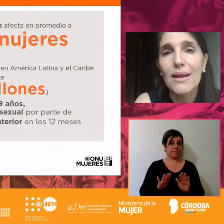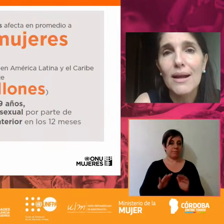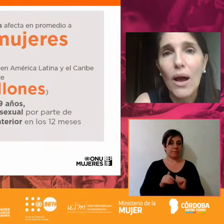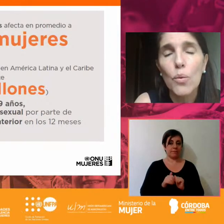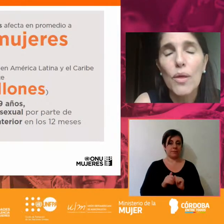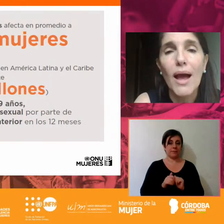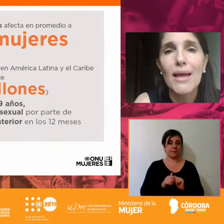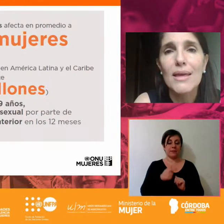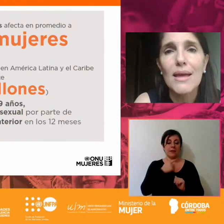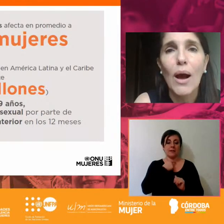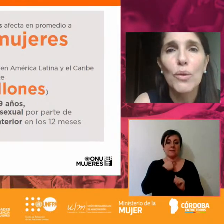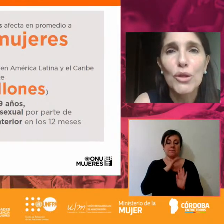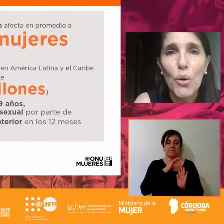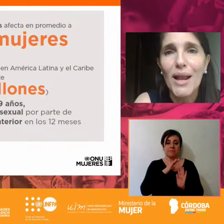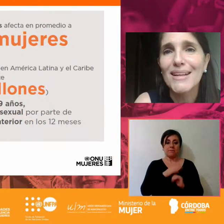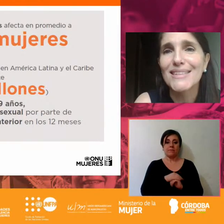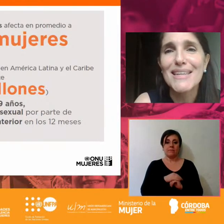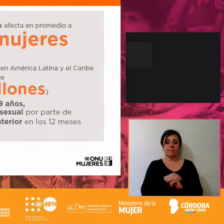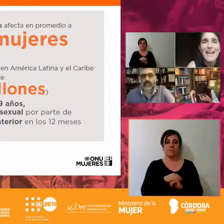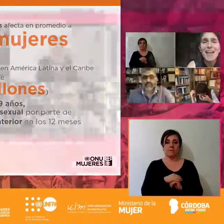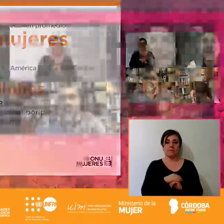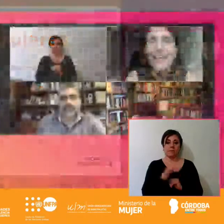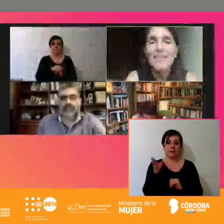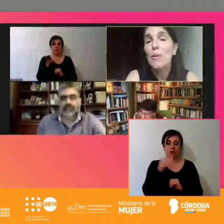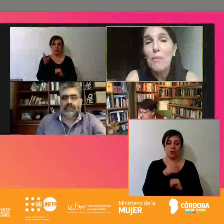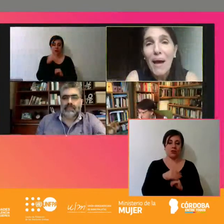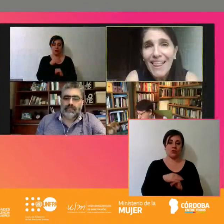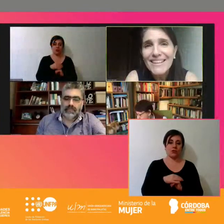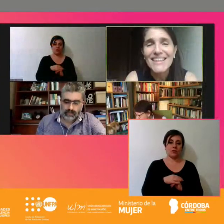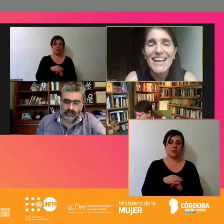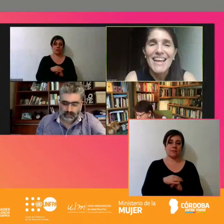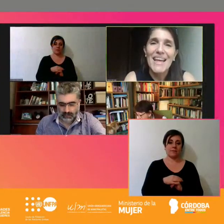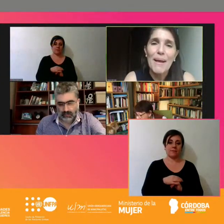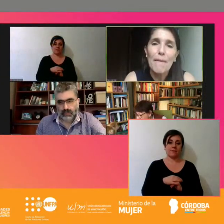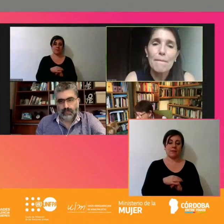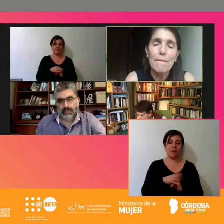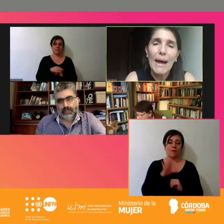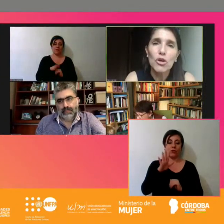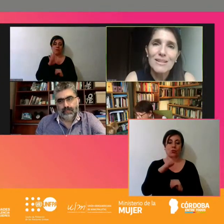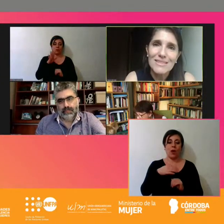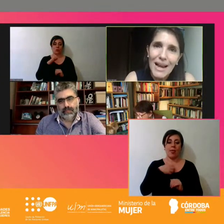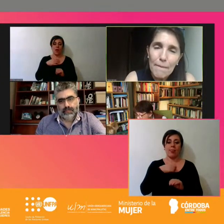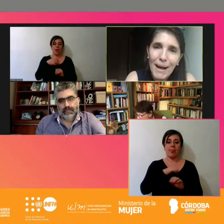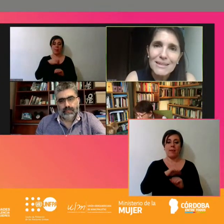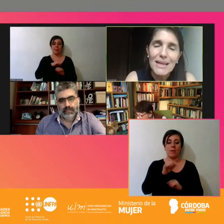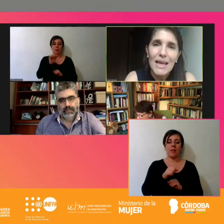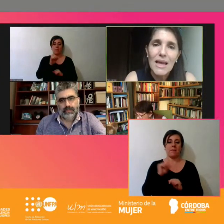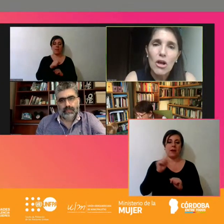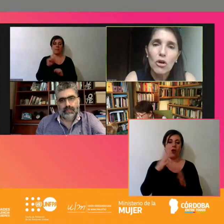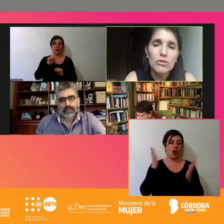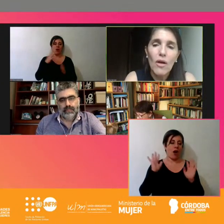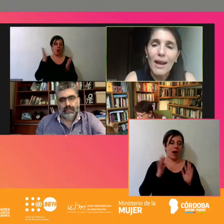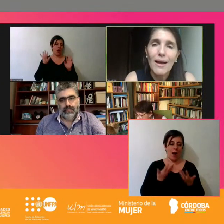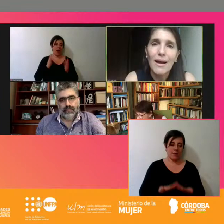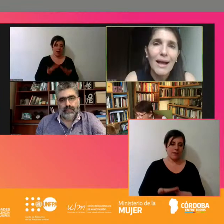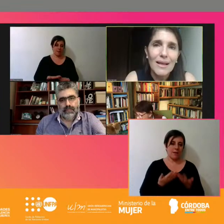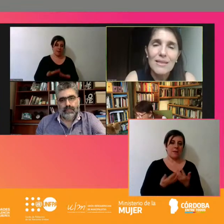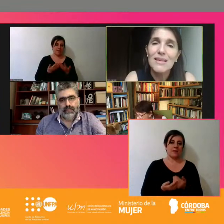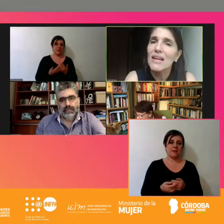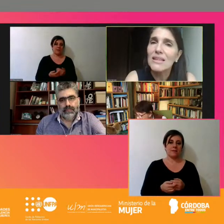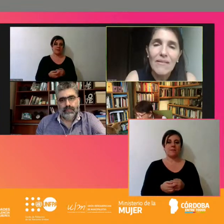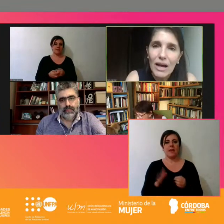querida Claudia, y auditoras y diplomadas, para no cansarlas más, con todas las